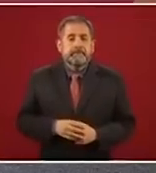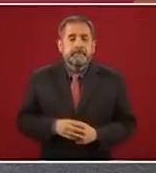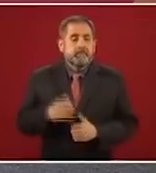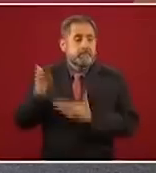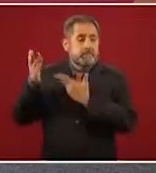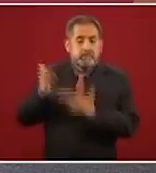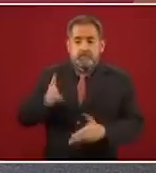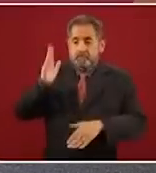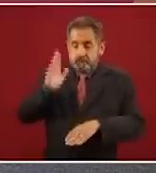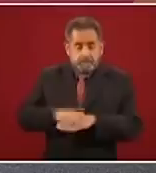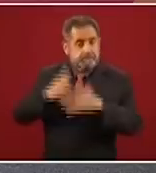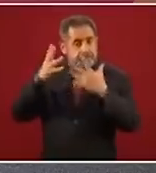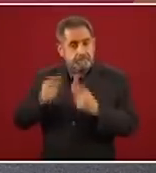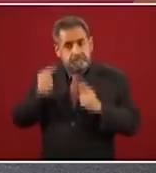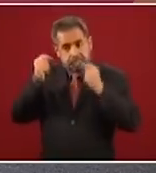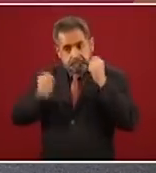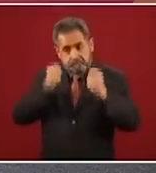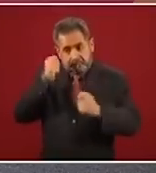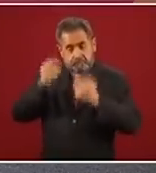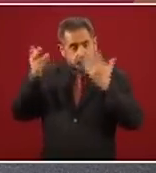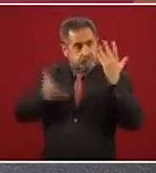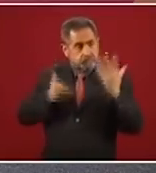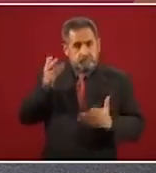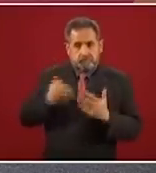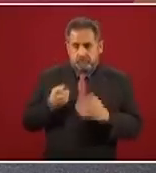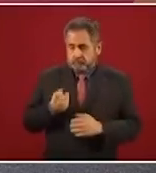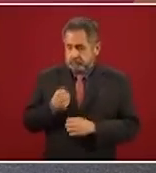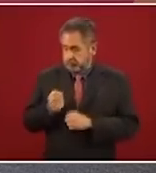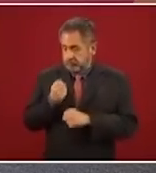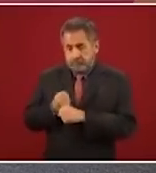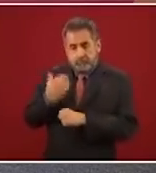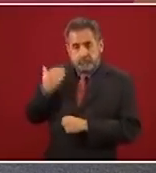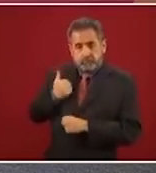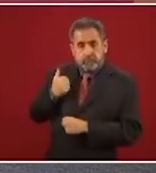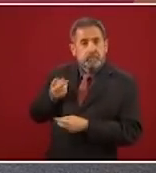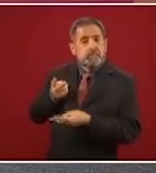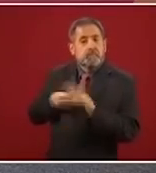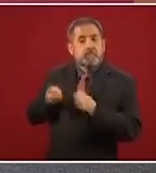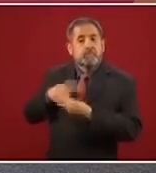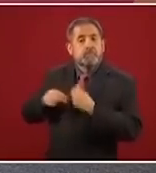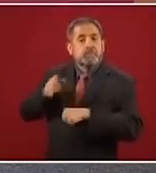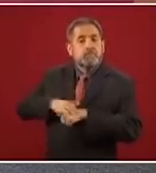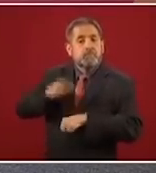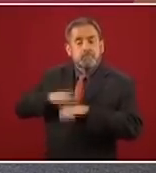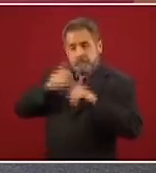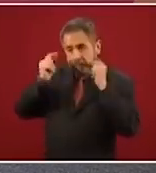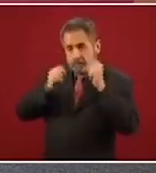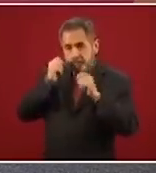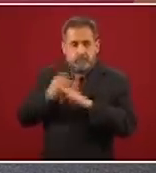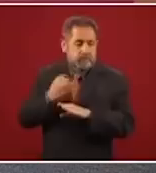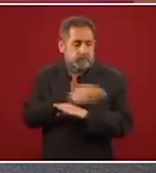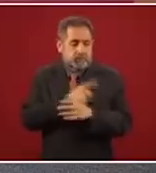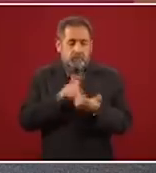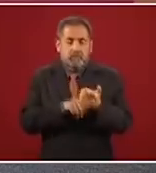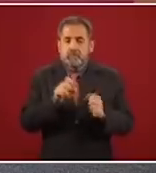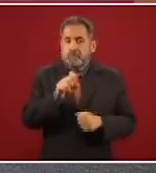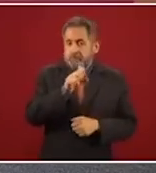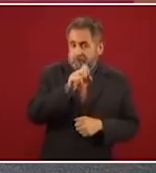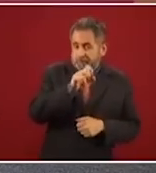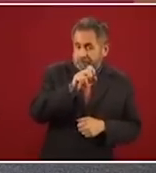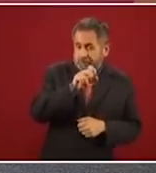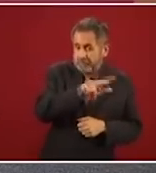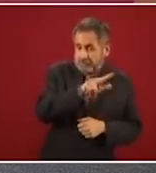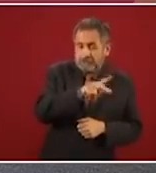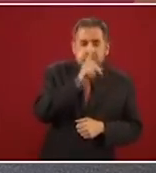llegan más turistas. Este año que pasó llegaron más turistas que el 18.